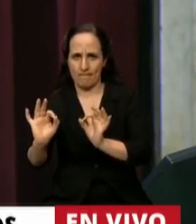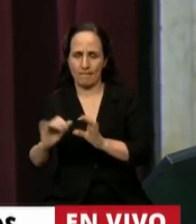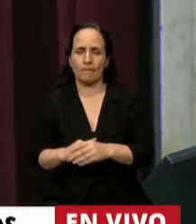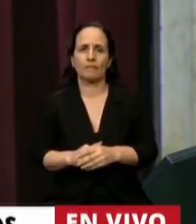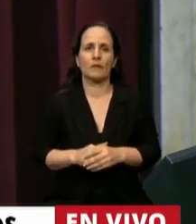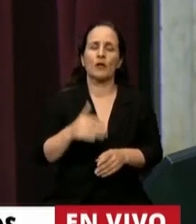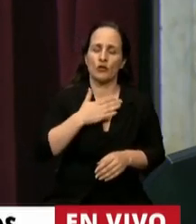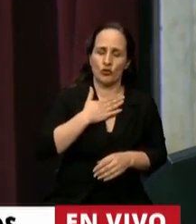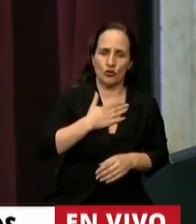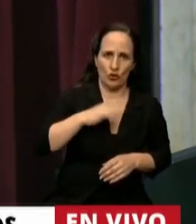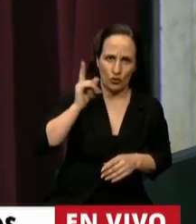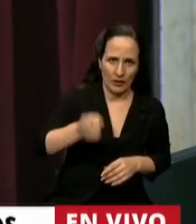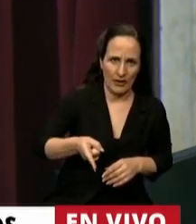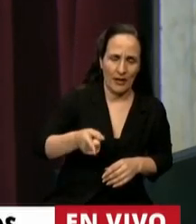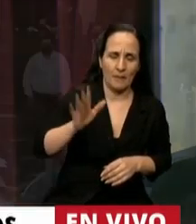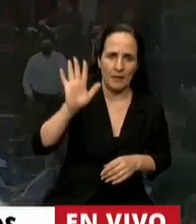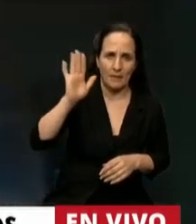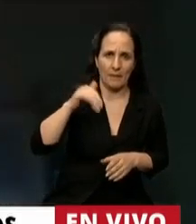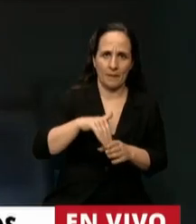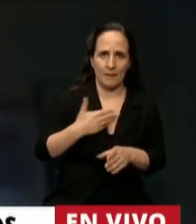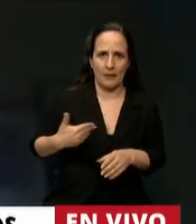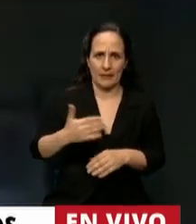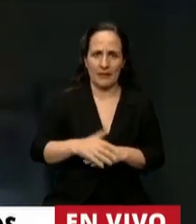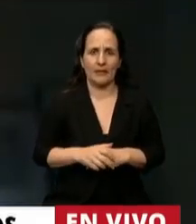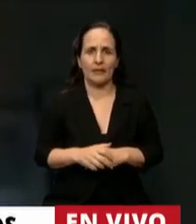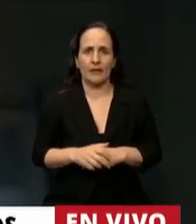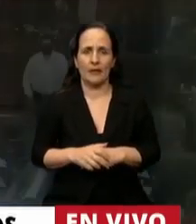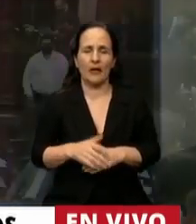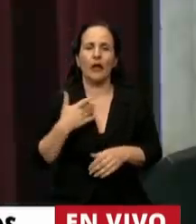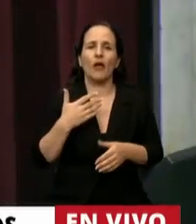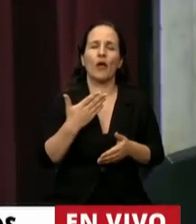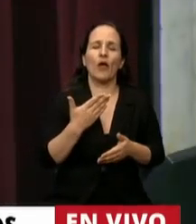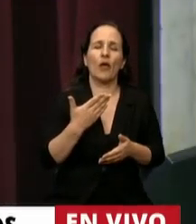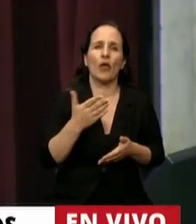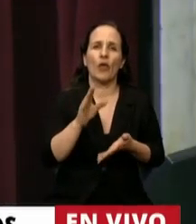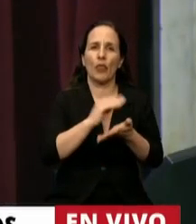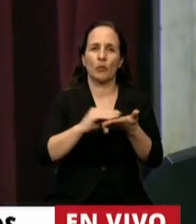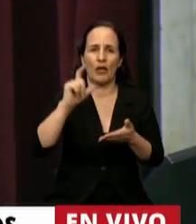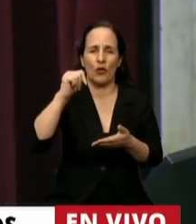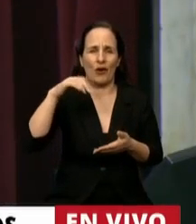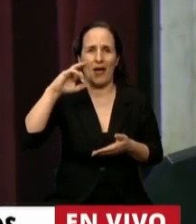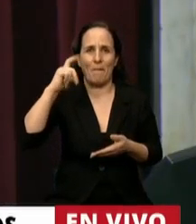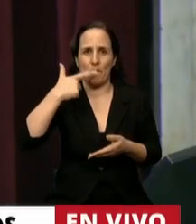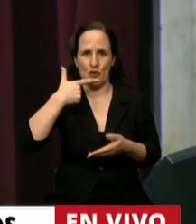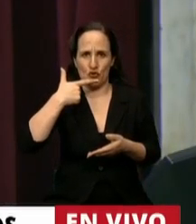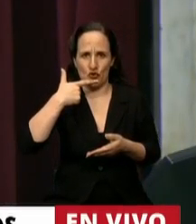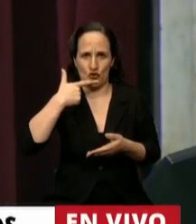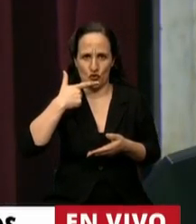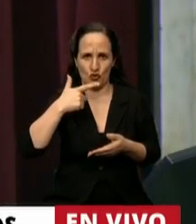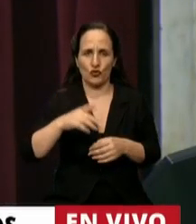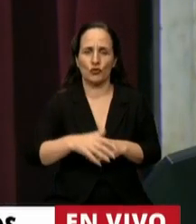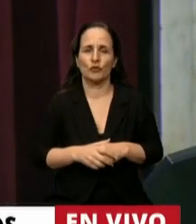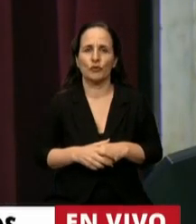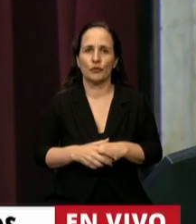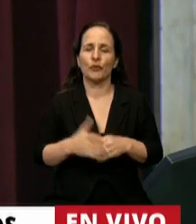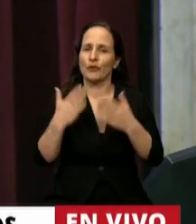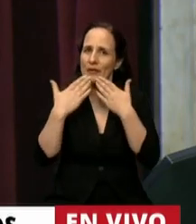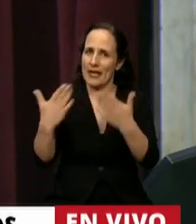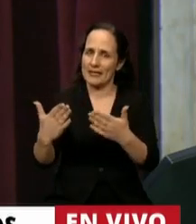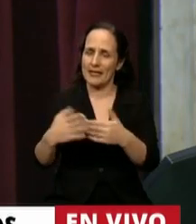Gracias. En el mismo sentido, señor presidente. Diputado Javier Campos, hacemos constar su abstención.